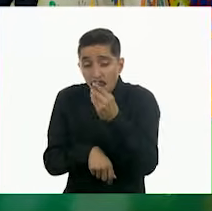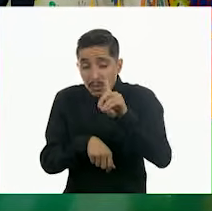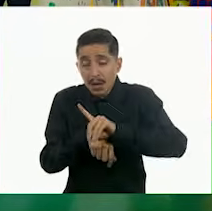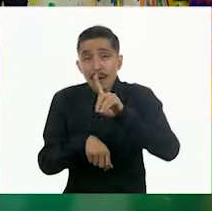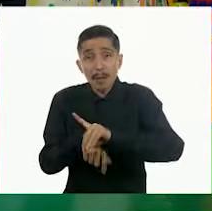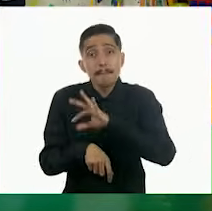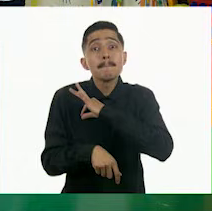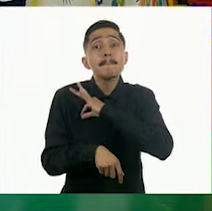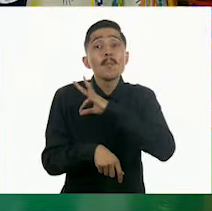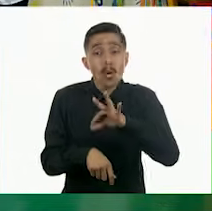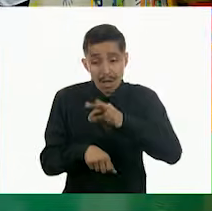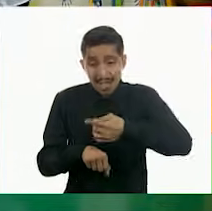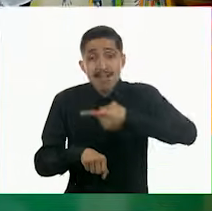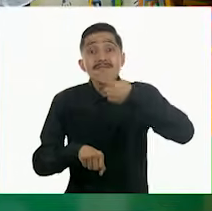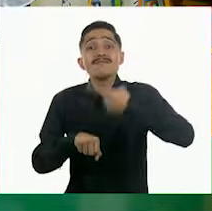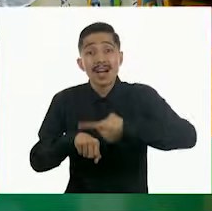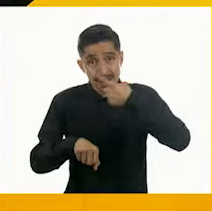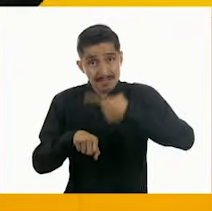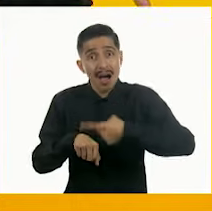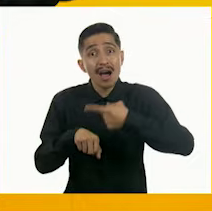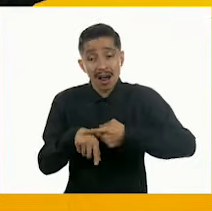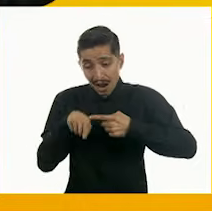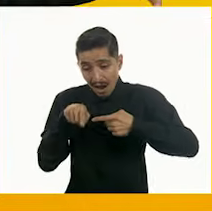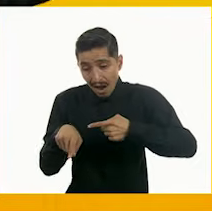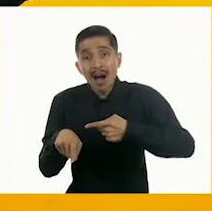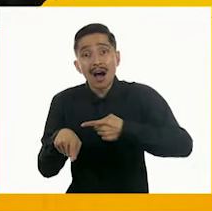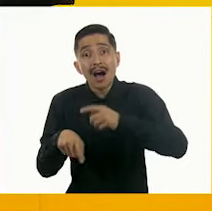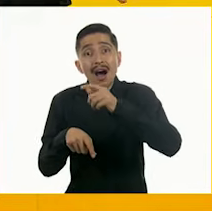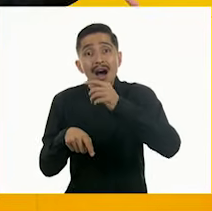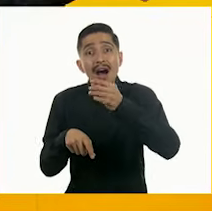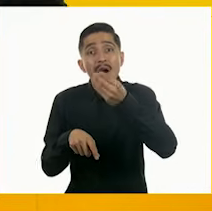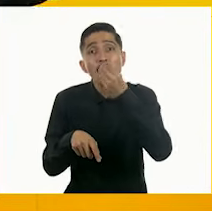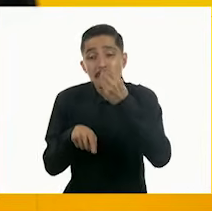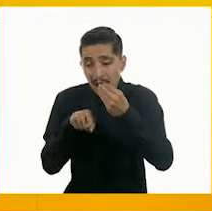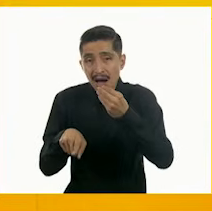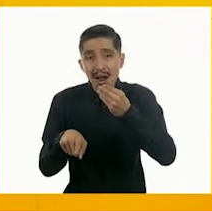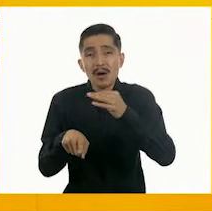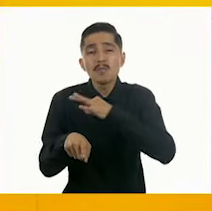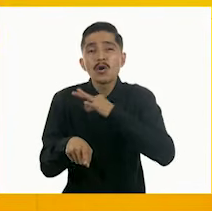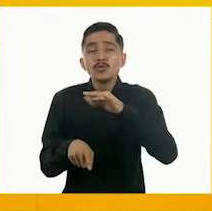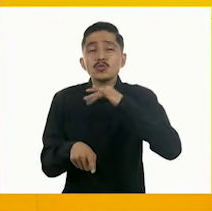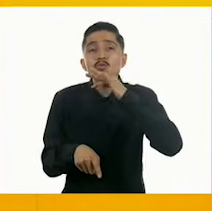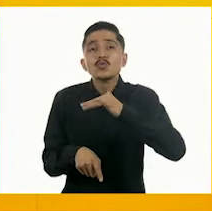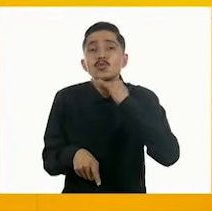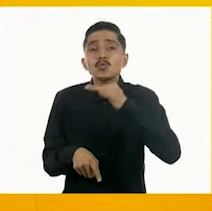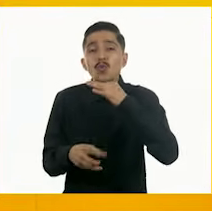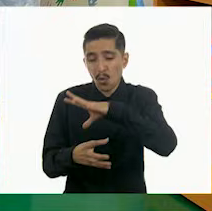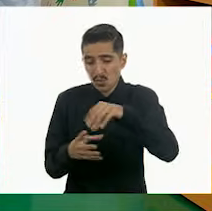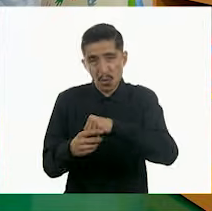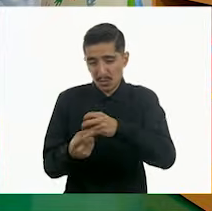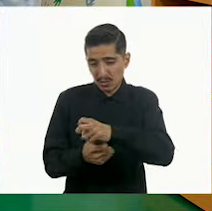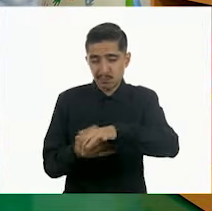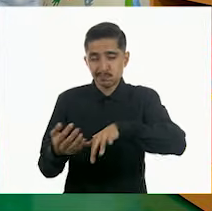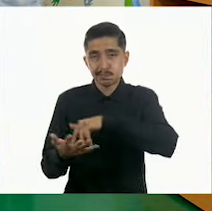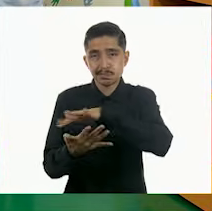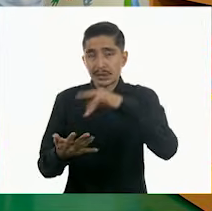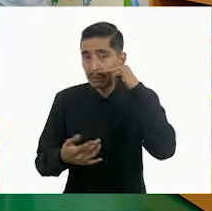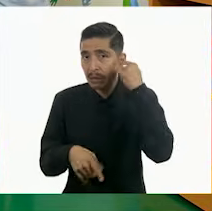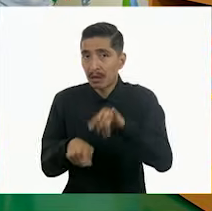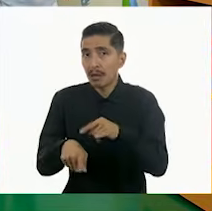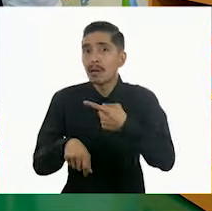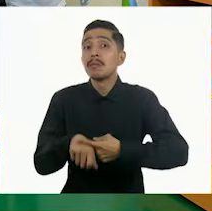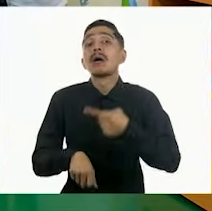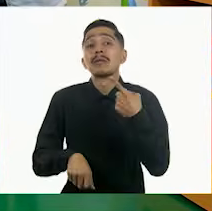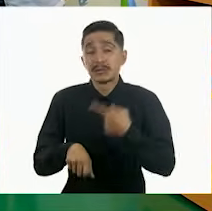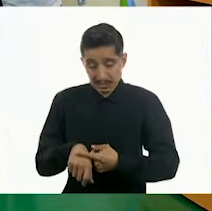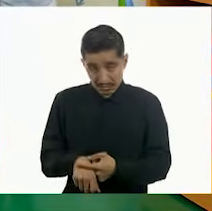enfermedades transmitidas por alimentos? Estos alimentos son los que se pueden contaminar con todo esto. Así es. Y las